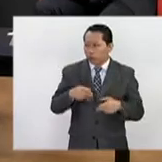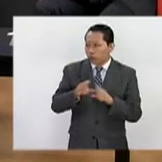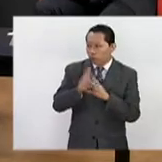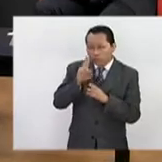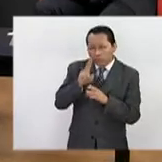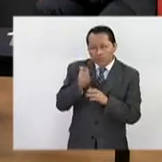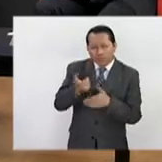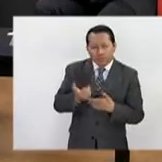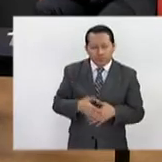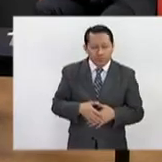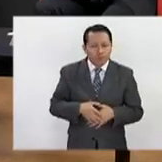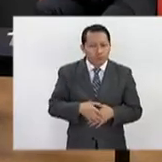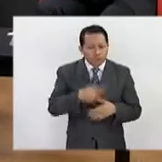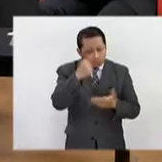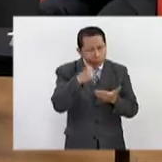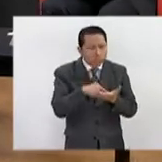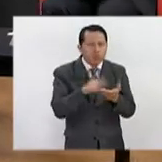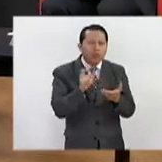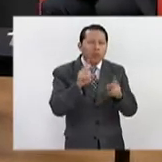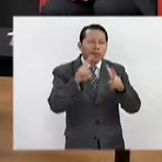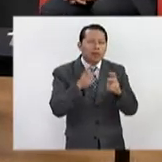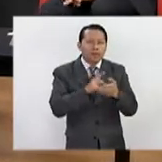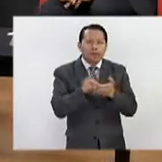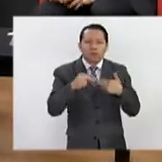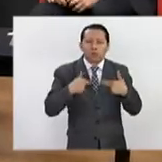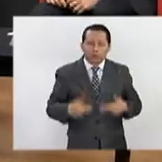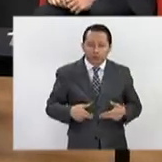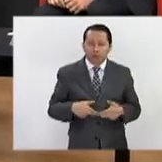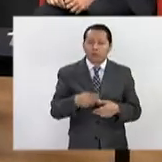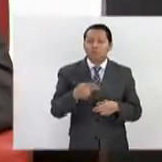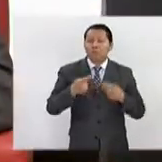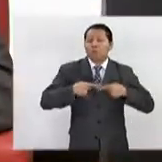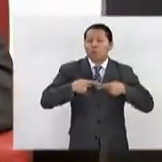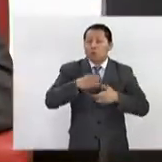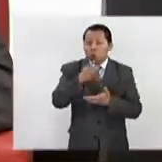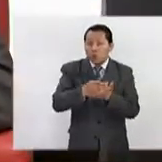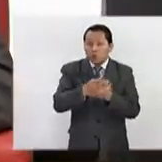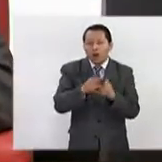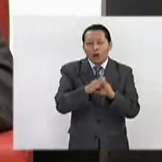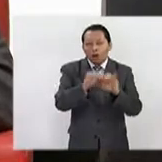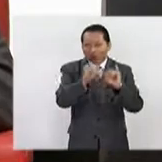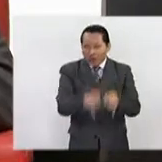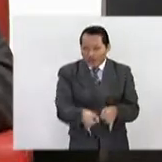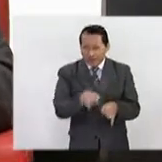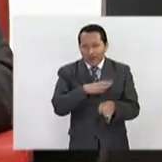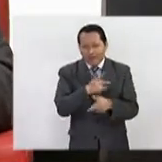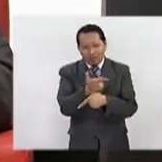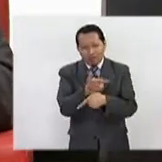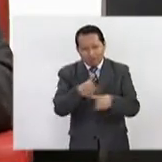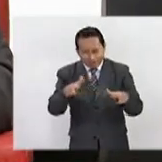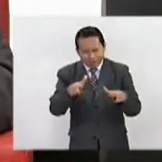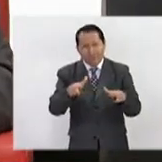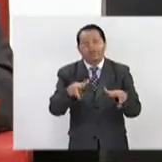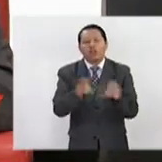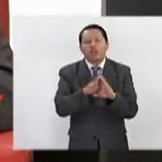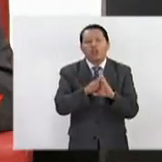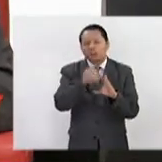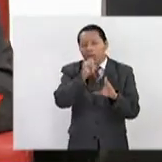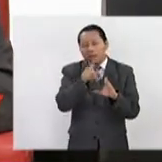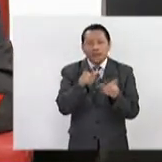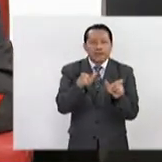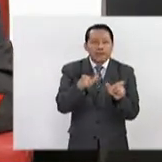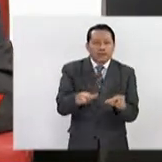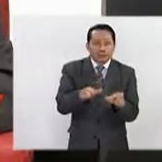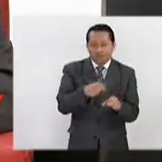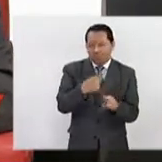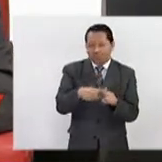Yo creo que cuando hablamos de derechos humanos, muchas personas se enfocan únicamente a derechos individuales, a libertades, a cuestiones de seguridad